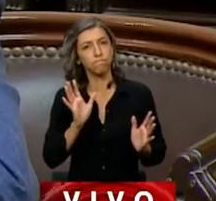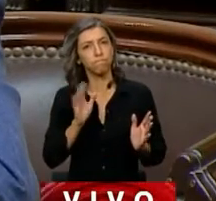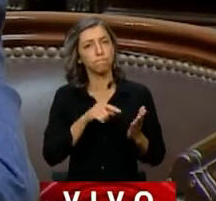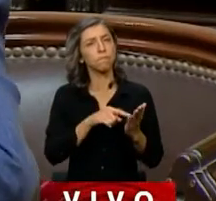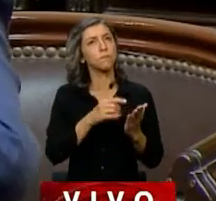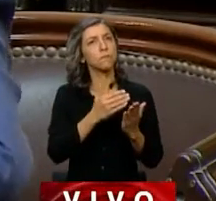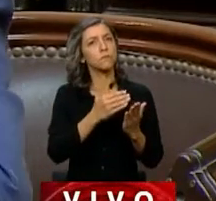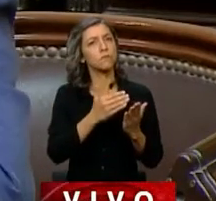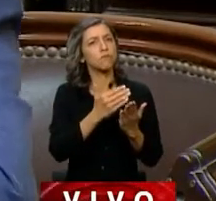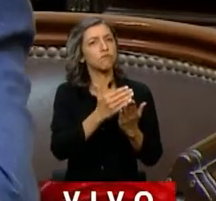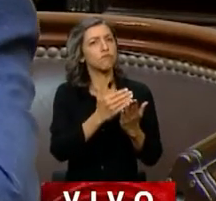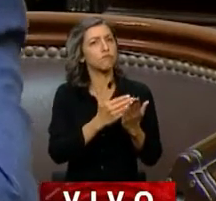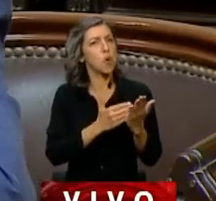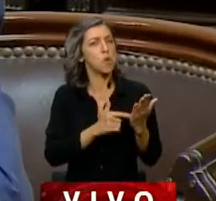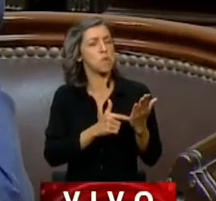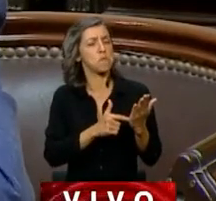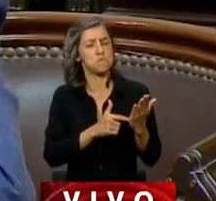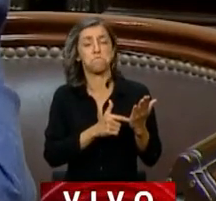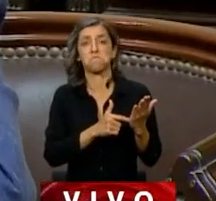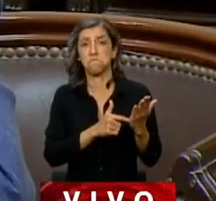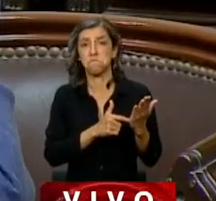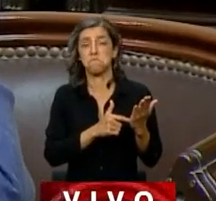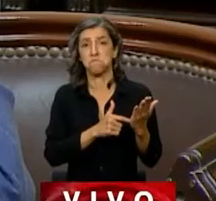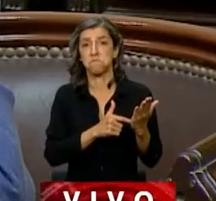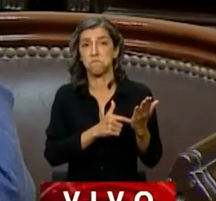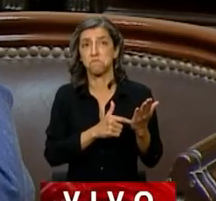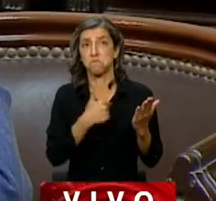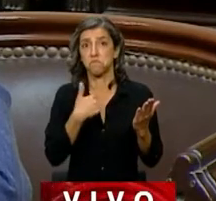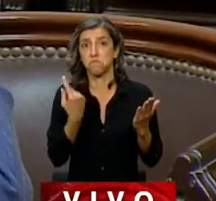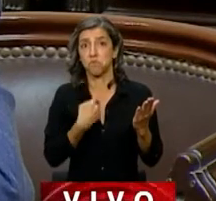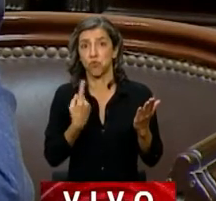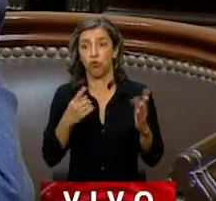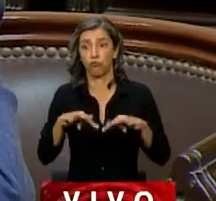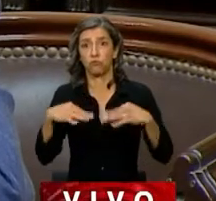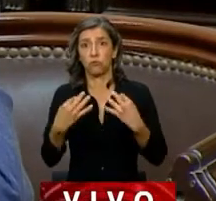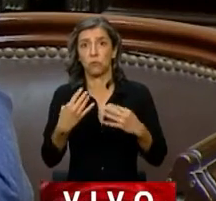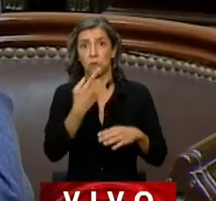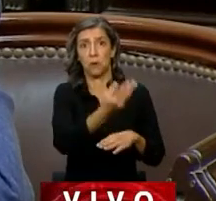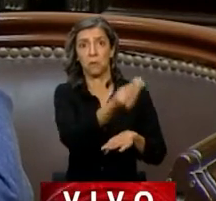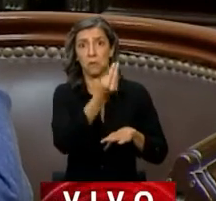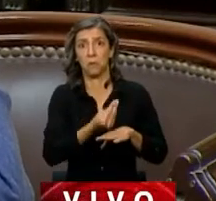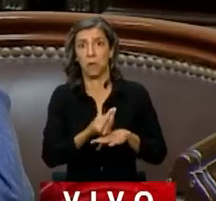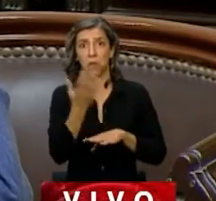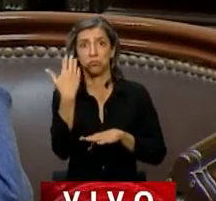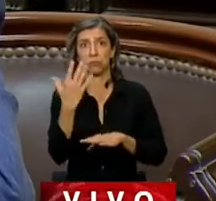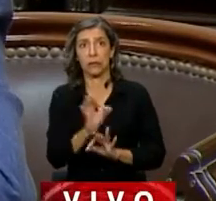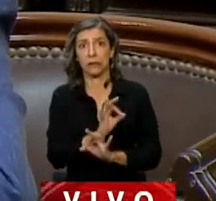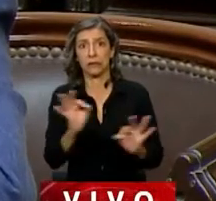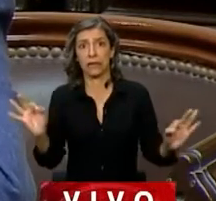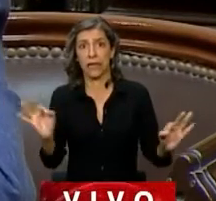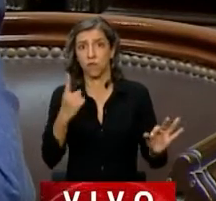esta periodicidad insólita, por no decir esta ausencia que venimos sufriendo respecto de lo que está indicado en las